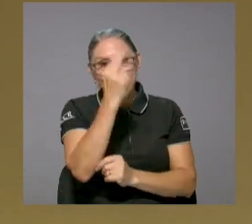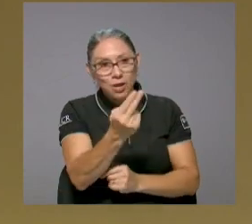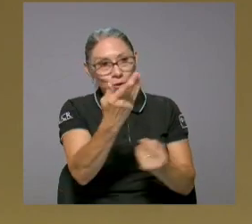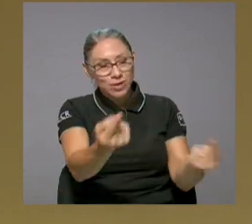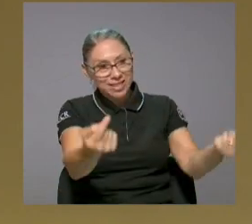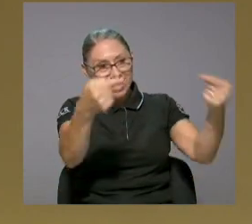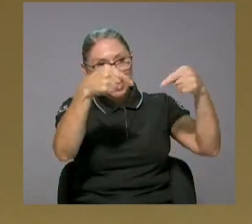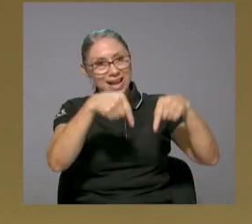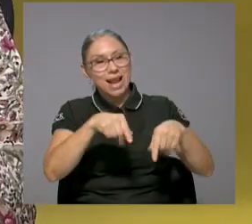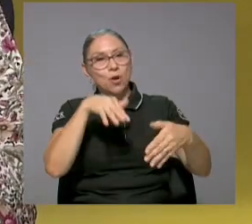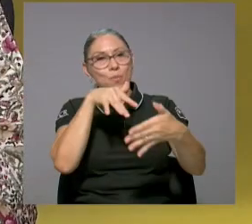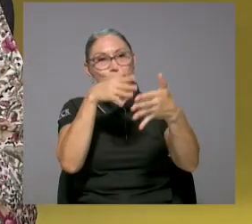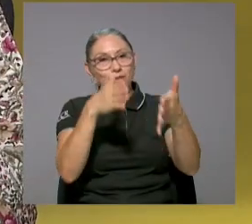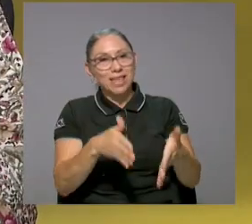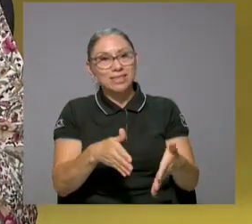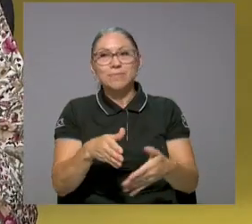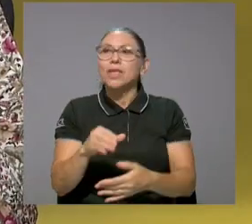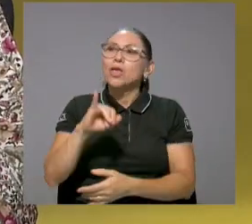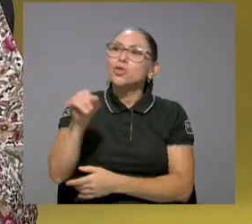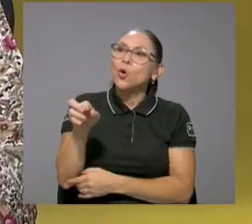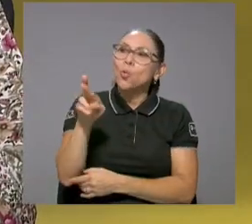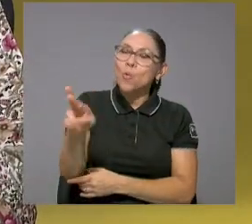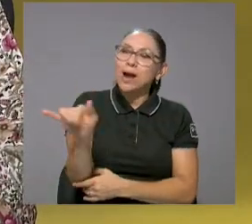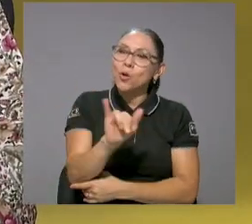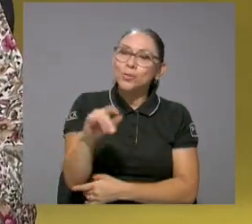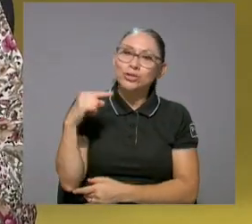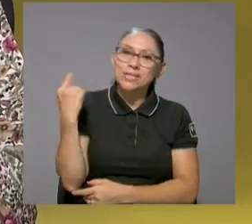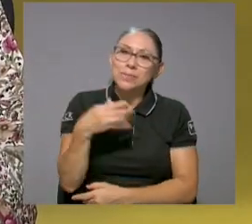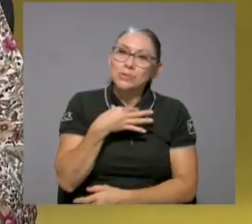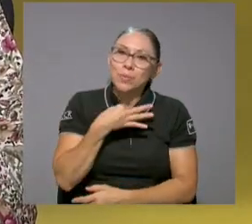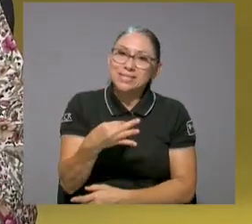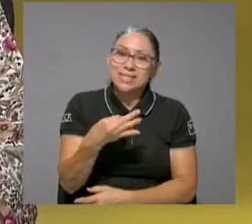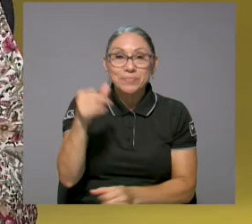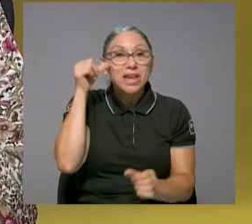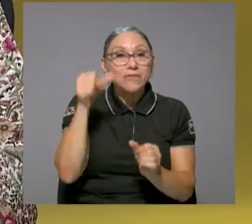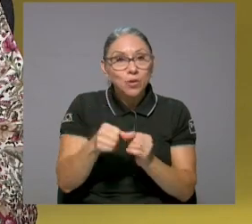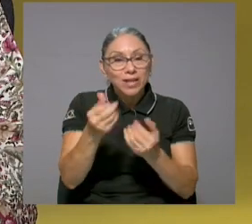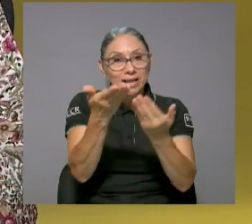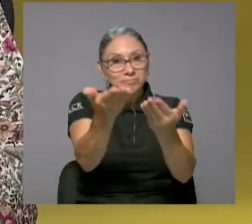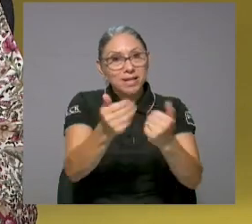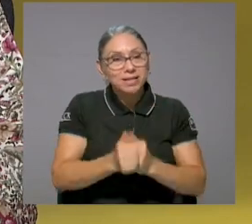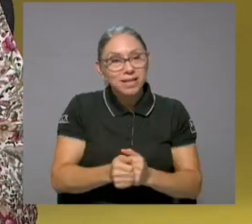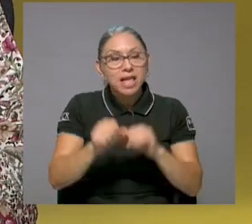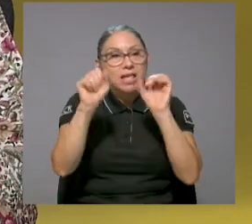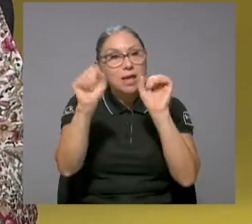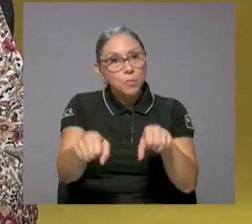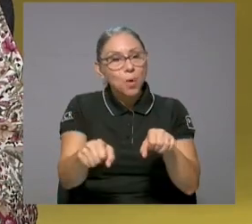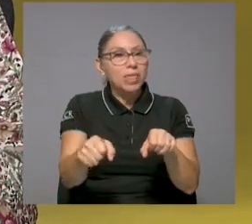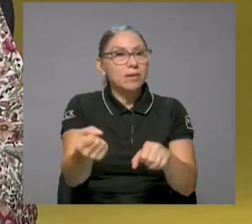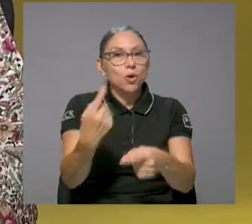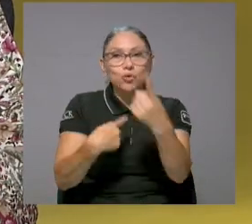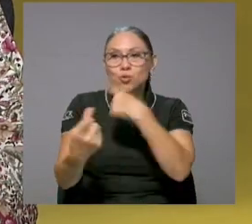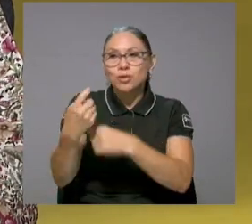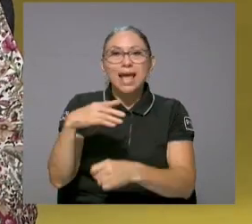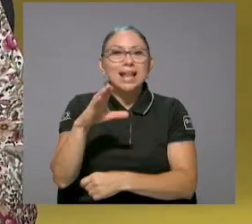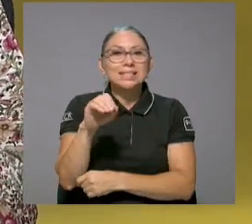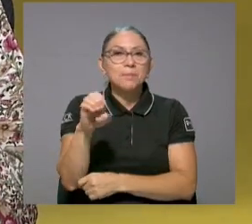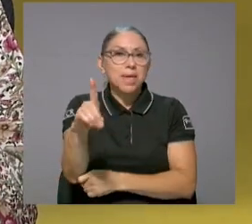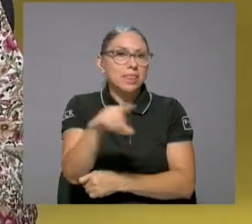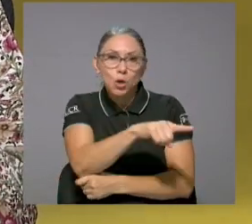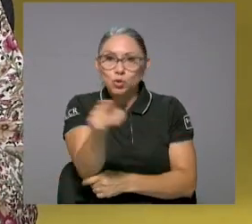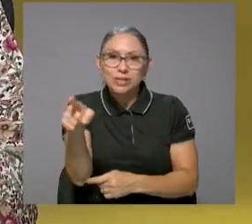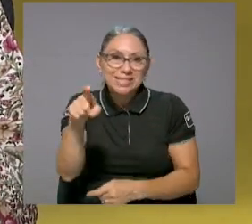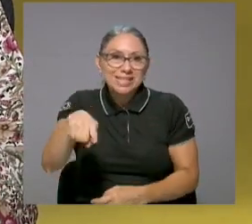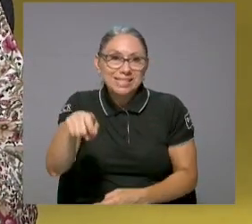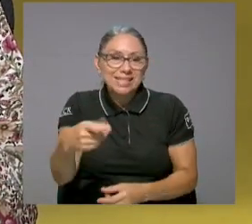como estudiante. Don Juan, como siempre es un placer, recordarle a los amigos televidentes pues que nos pueden consultar al CIMED lo que necesiten